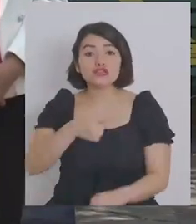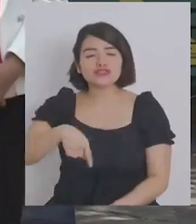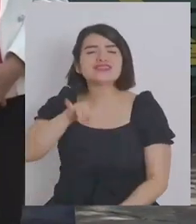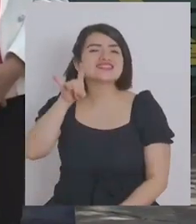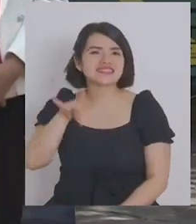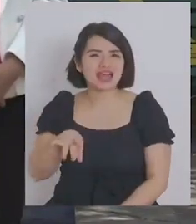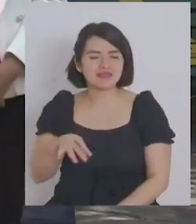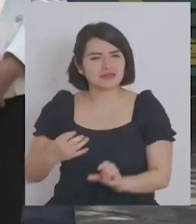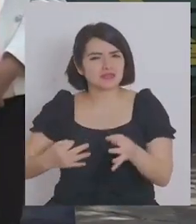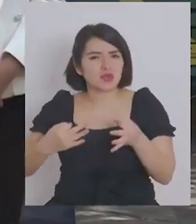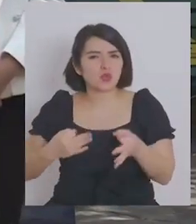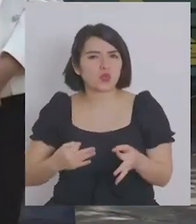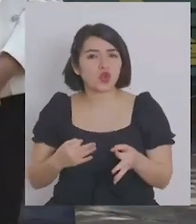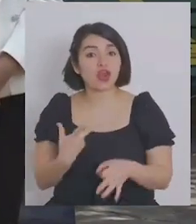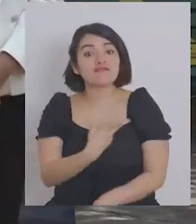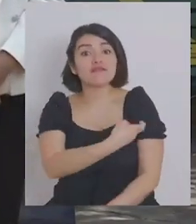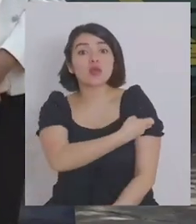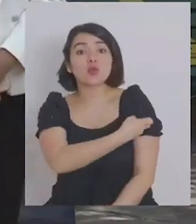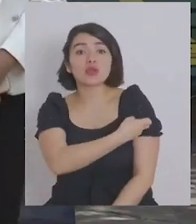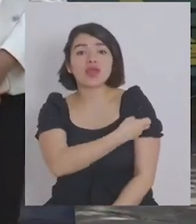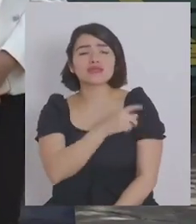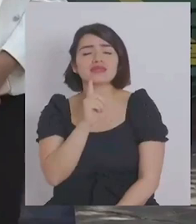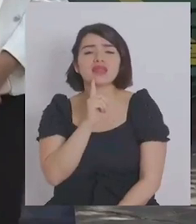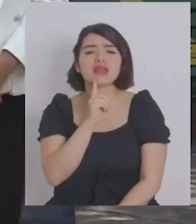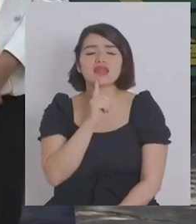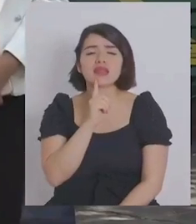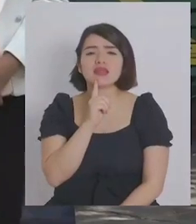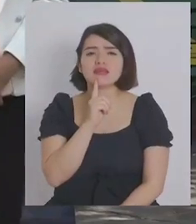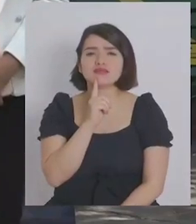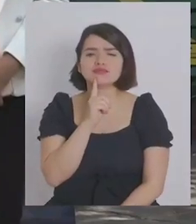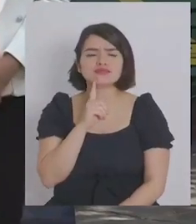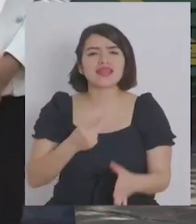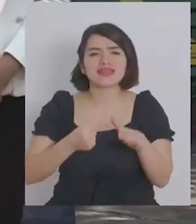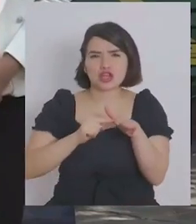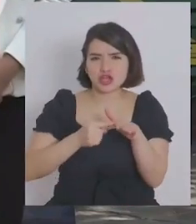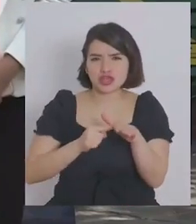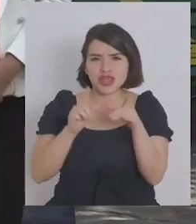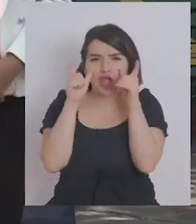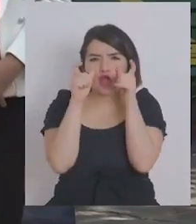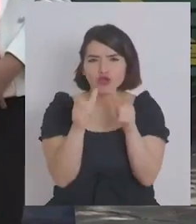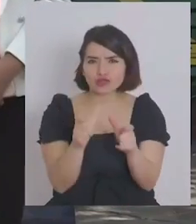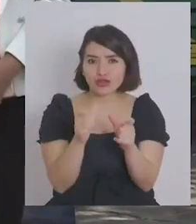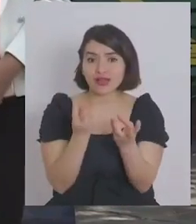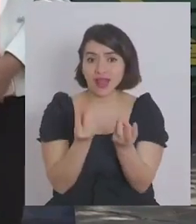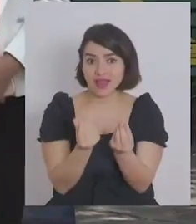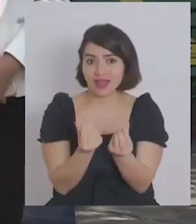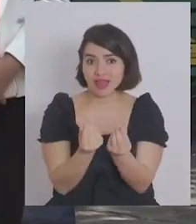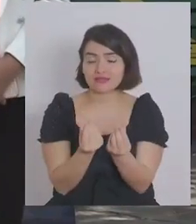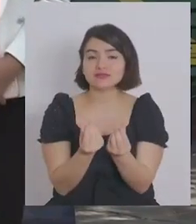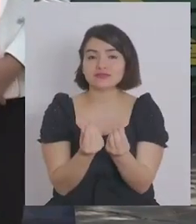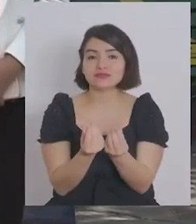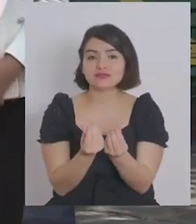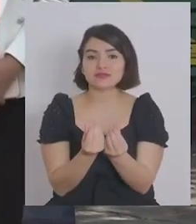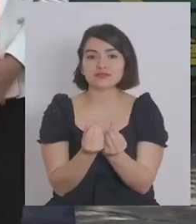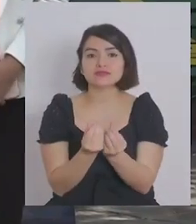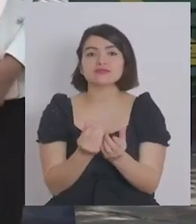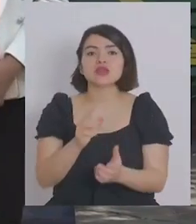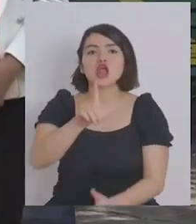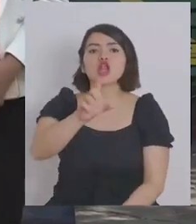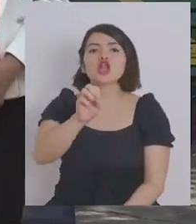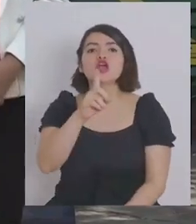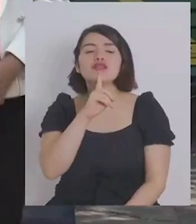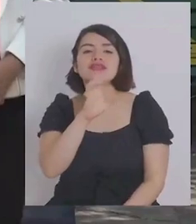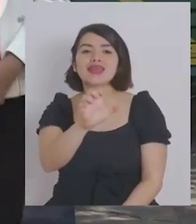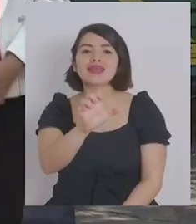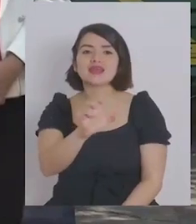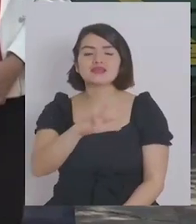certeza de que la vacuna tiene toda toda la tecnología de control de calidad con respecto a un lote que manejable un lote que